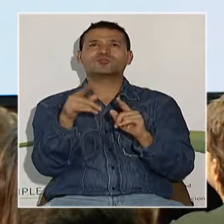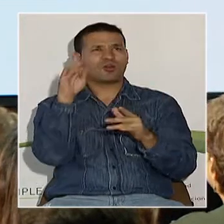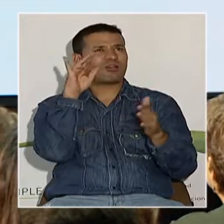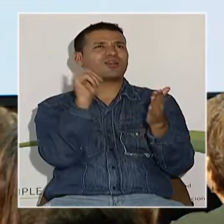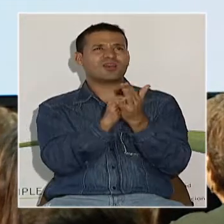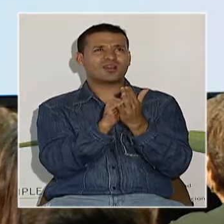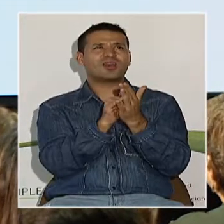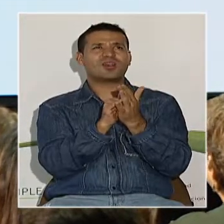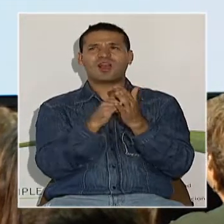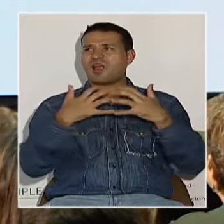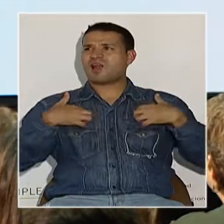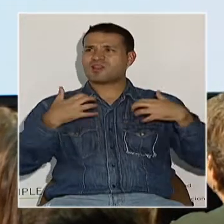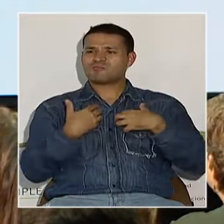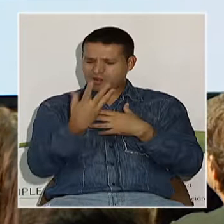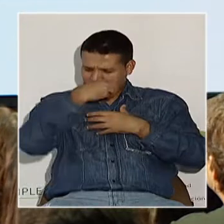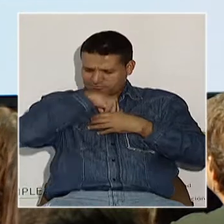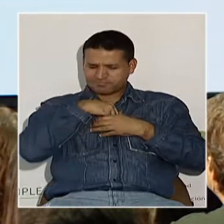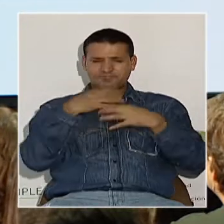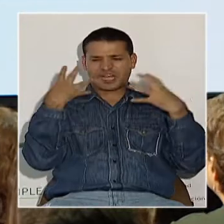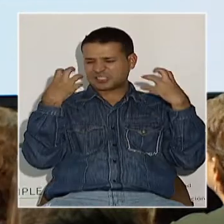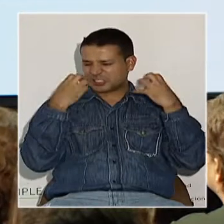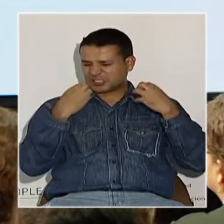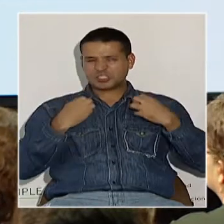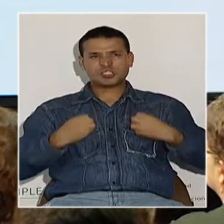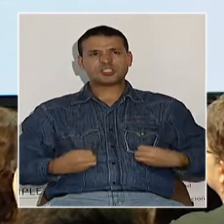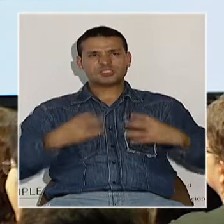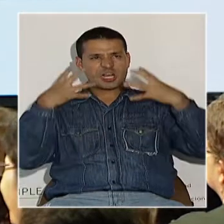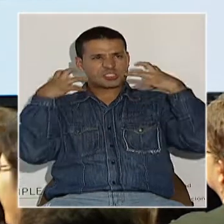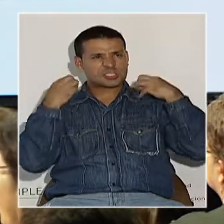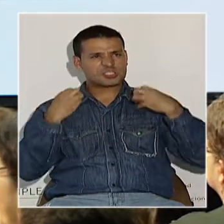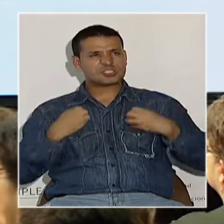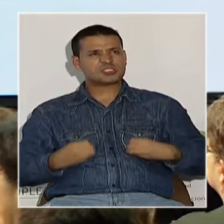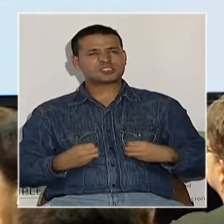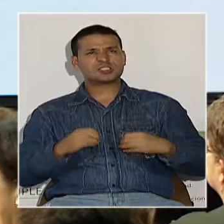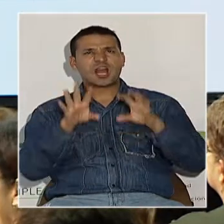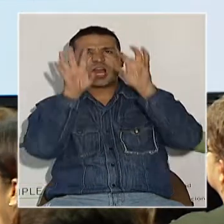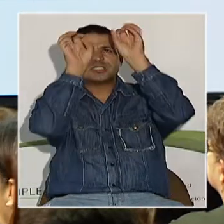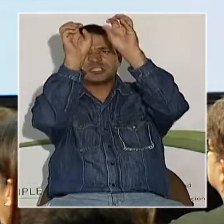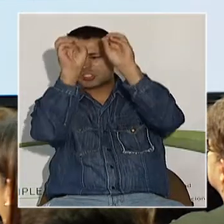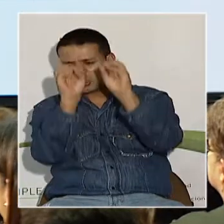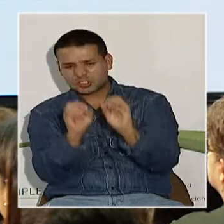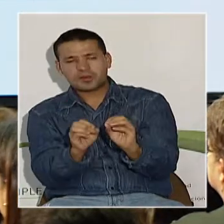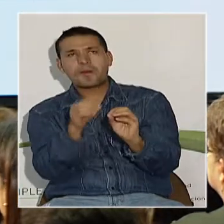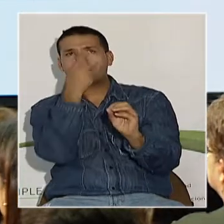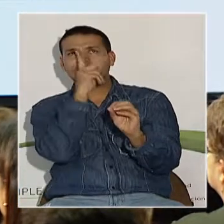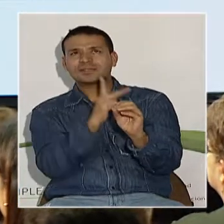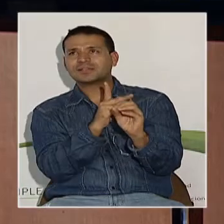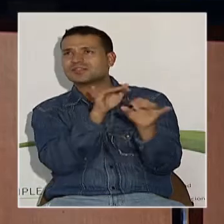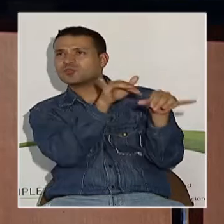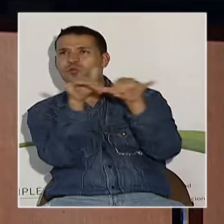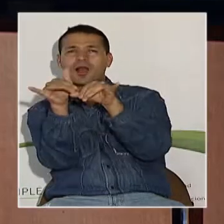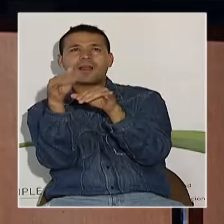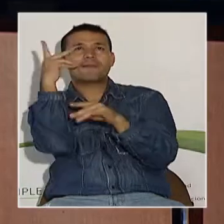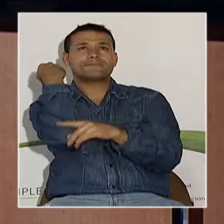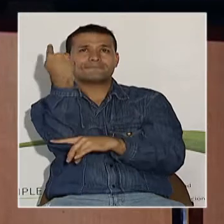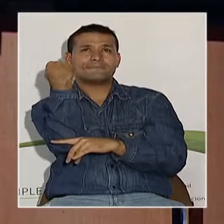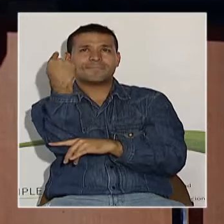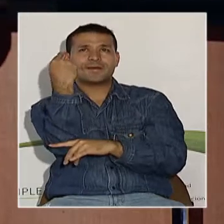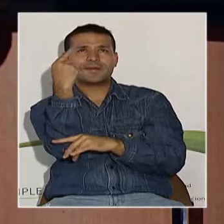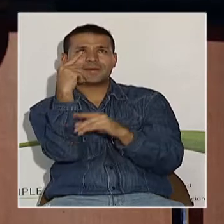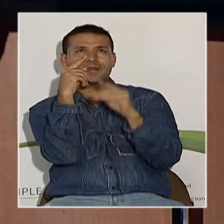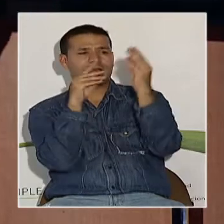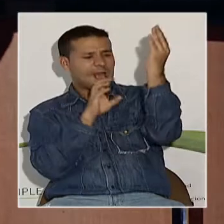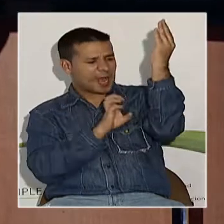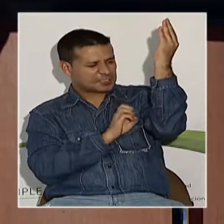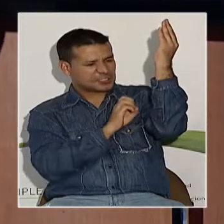adentro comiéndoselos. Se imaginan que les cayó algo así como el comején. Y esa realidad hace